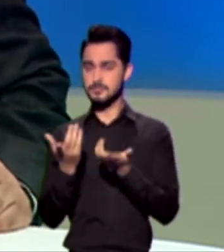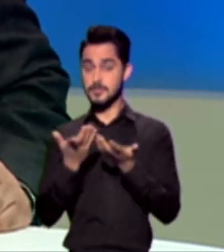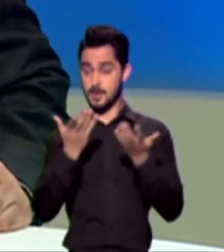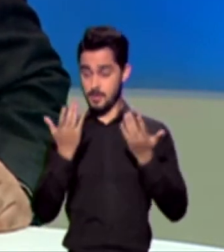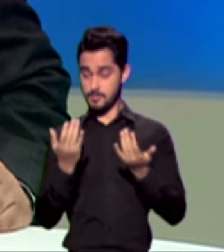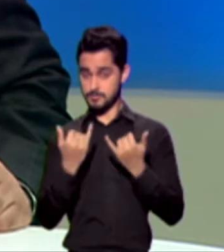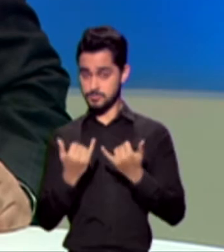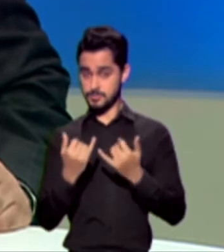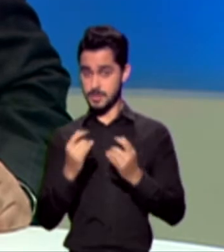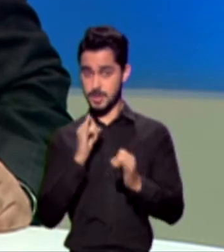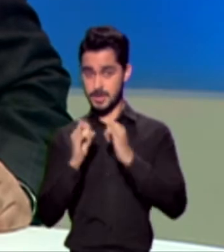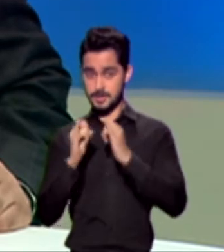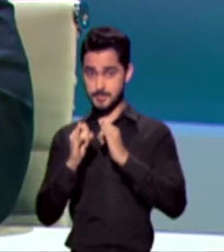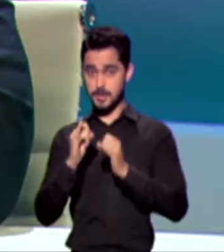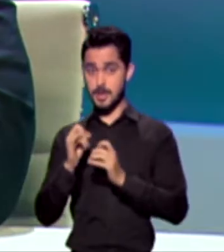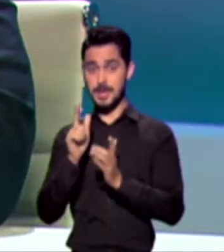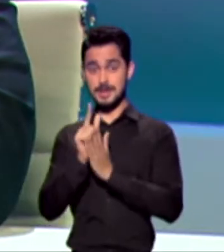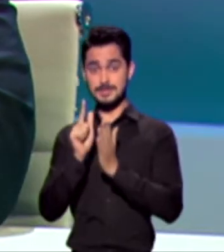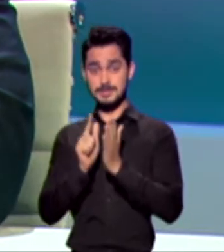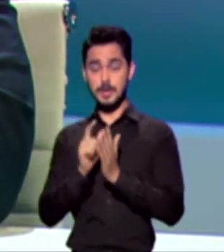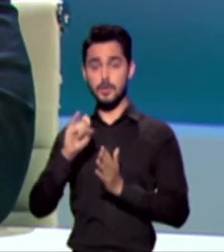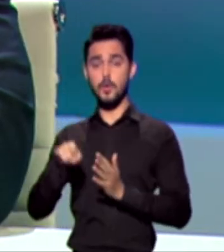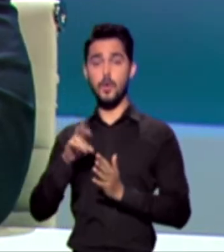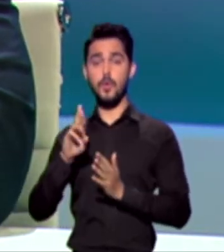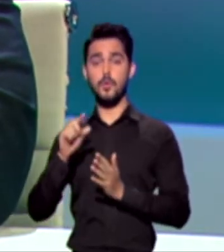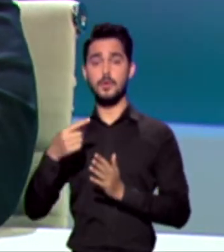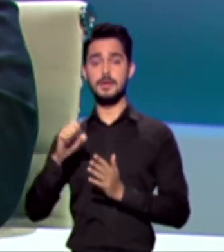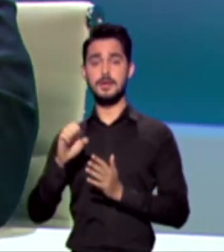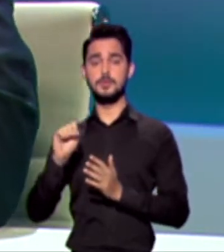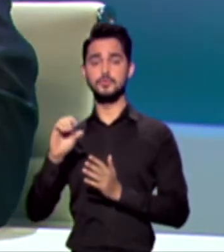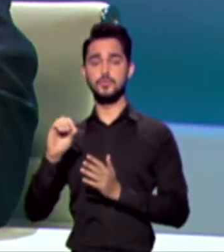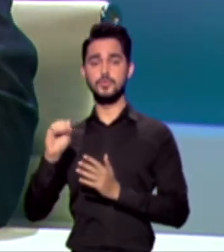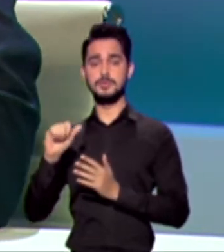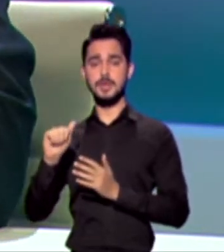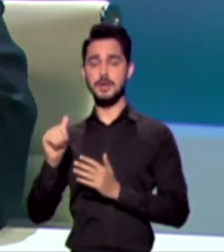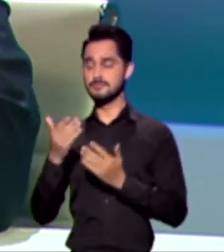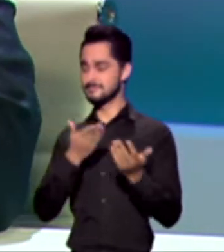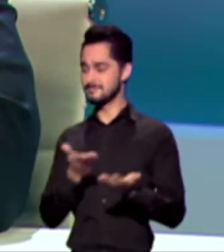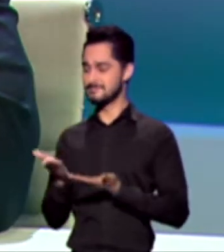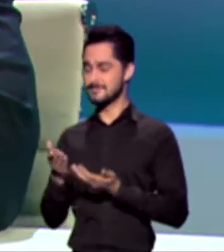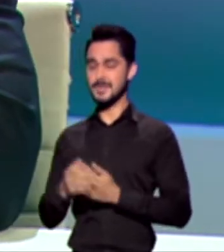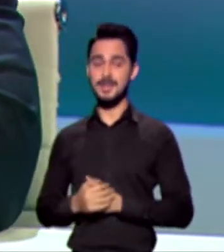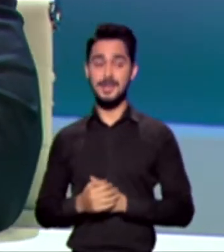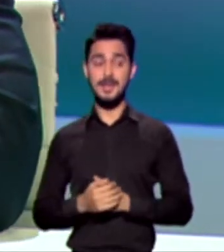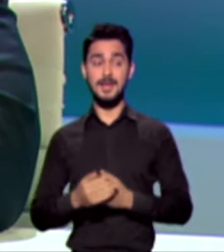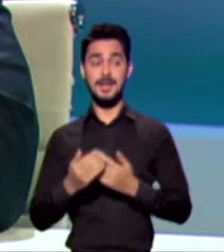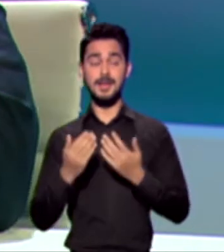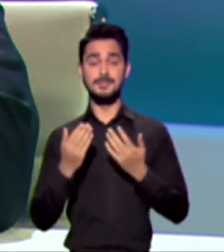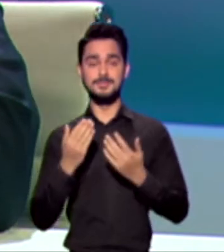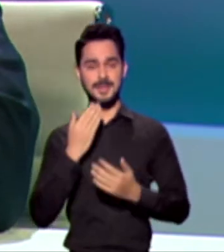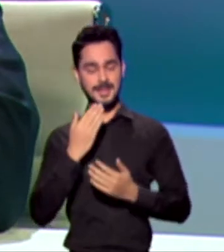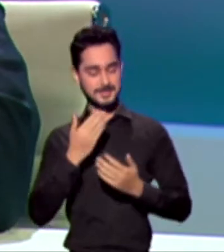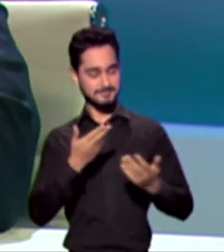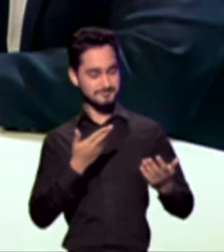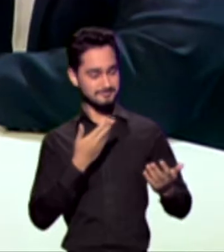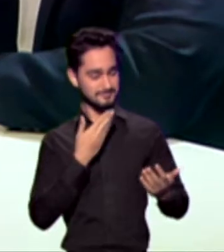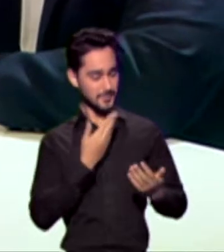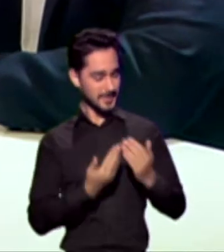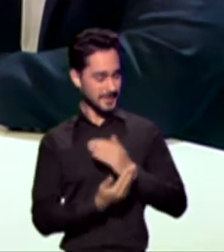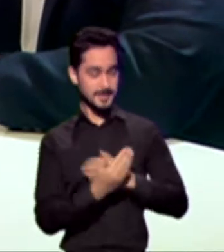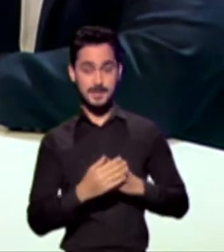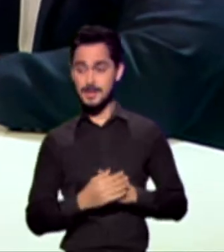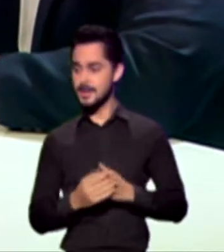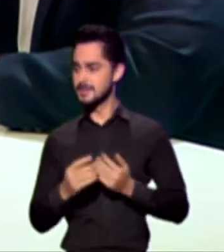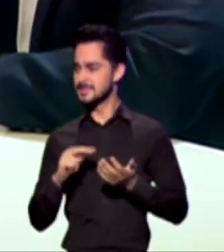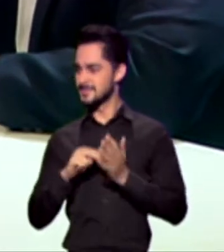nosotros el licenciado Jorge Sosa, director ejecutivo de Mayagüez 2010. Gracias por estar con nosotros. Saludos, buenos días. Ya estamos en conteo regresivo porque estamos hablando que del